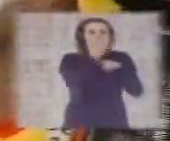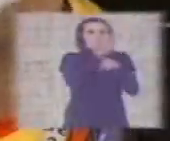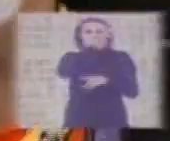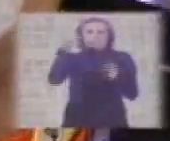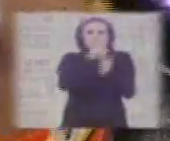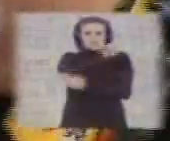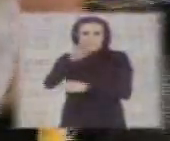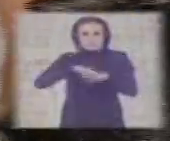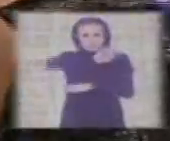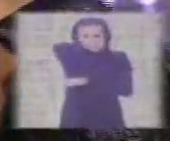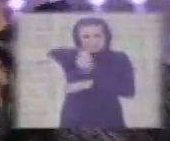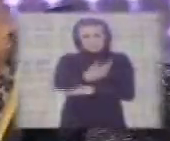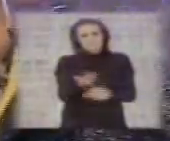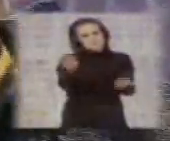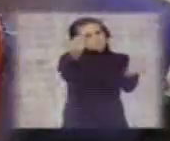ustedes, señores, vamos, ¿eh?